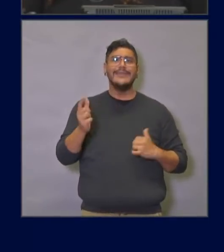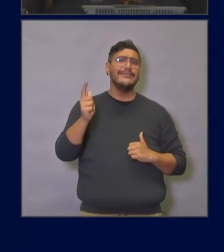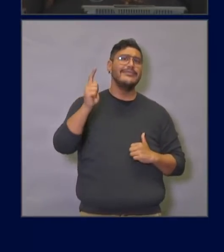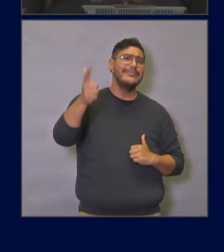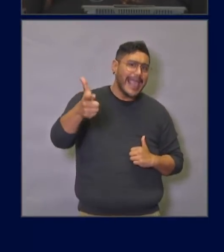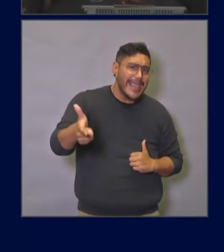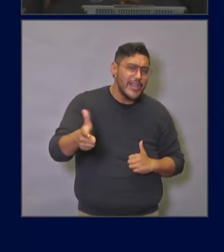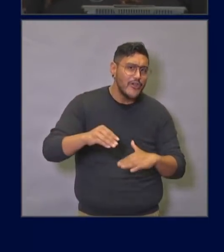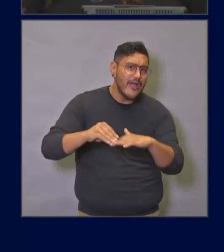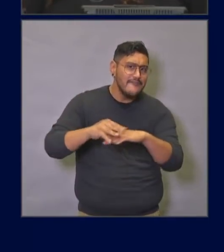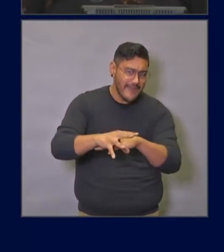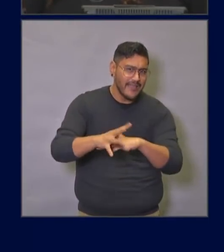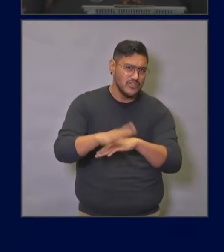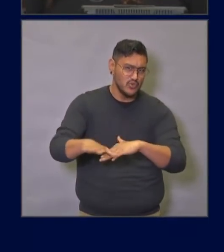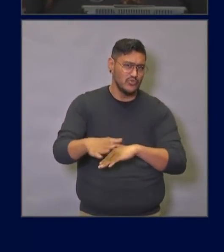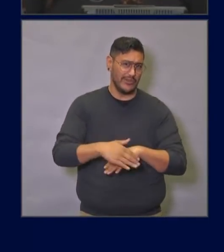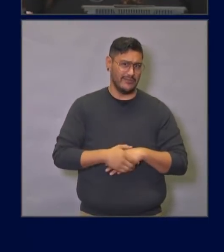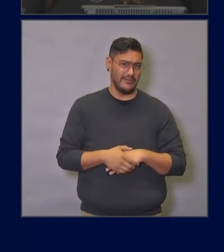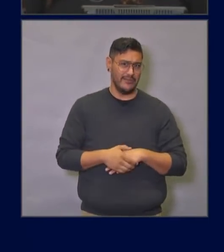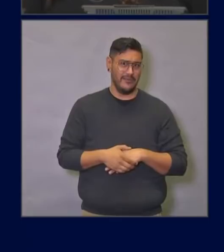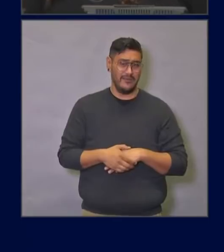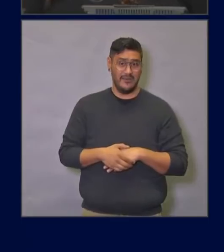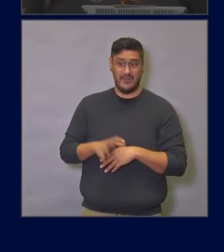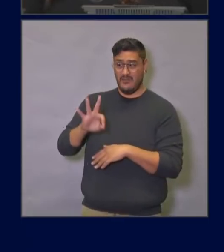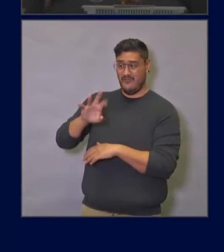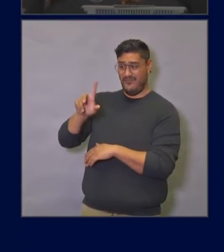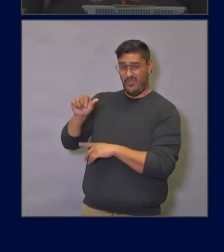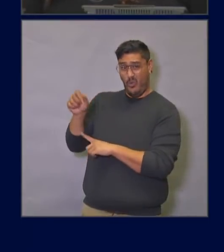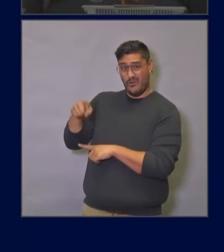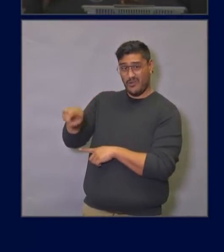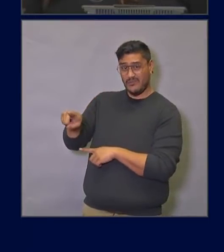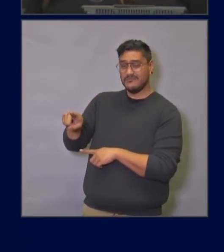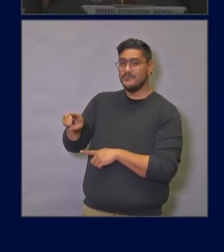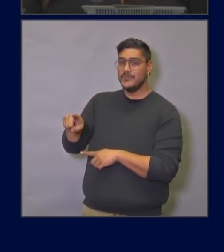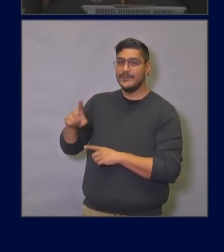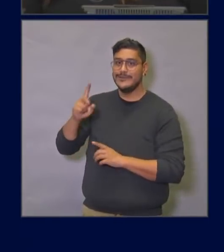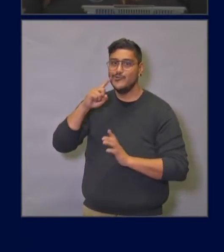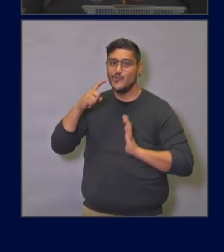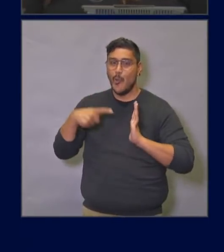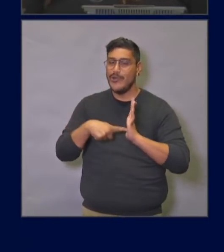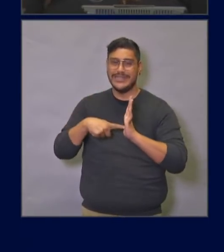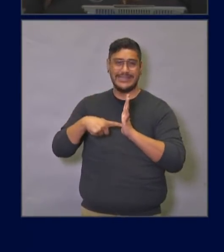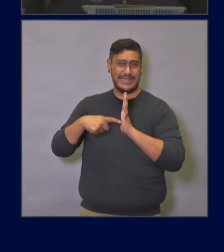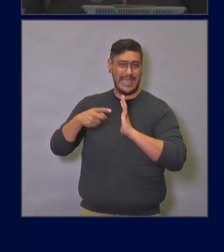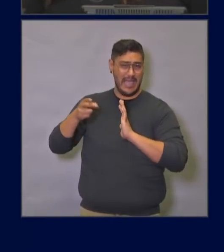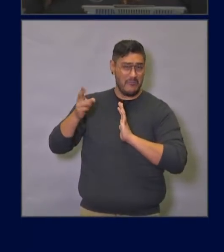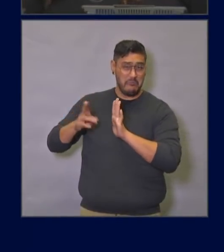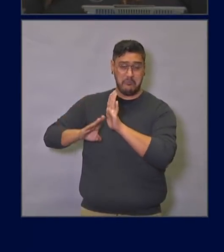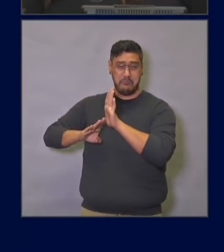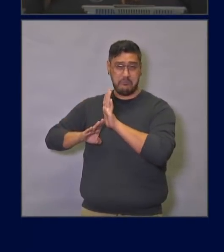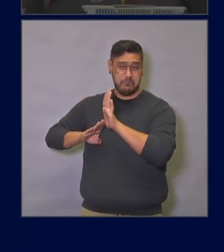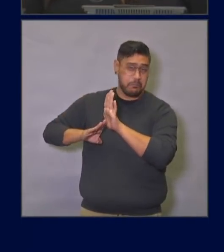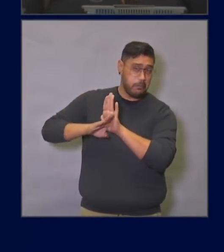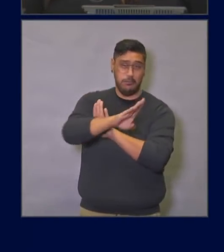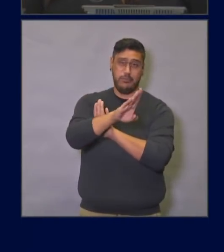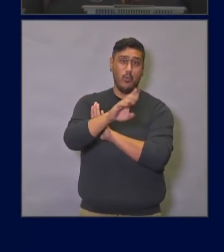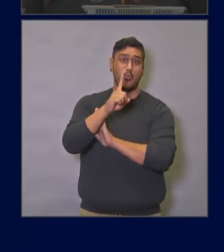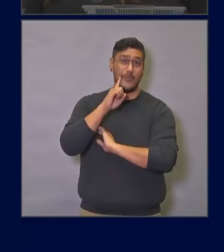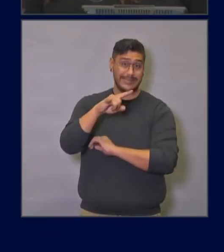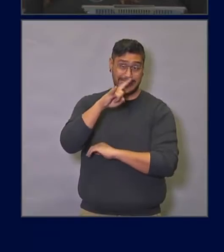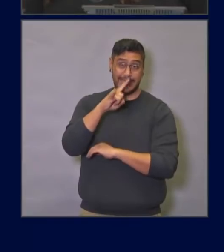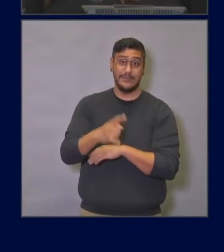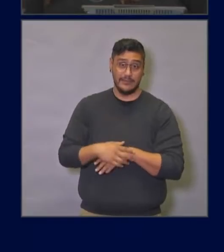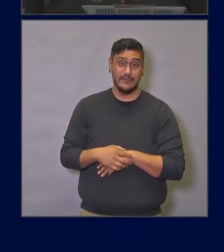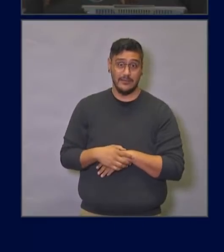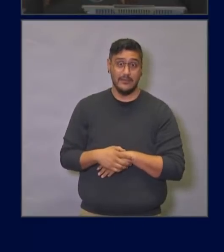otros estados, como en la Florida, recientemente vemos un aumento rápido en las tasas de casos entre niños, un aumento